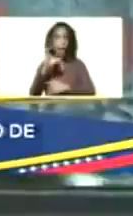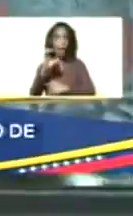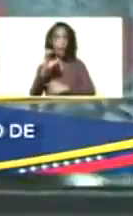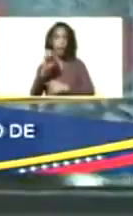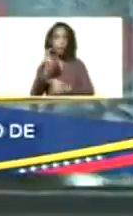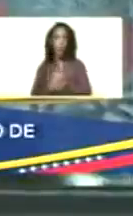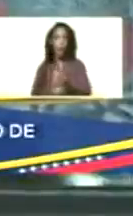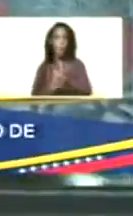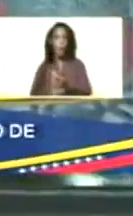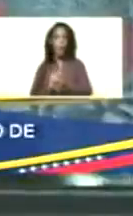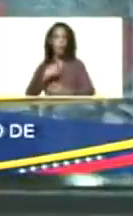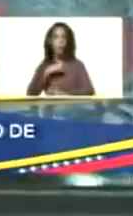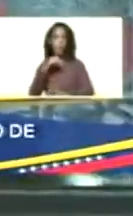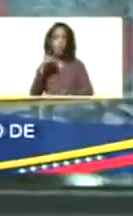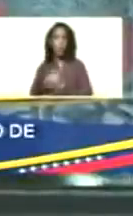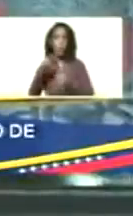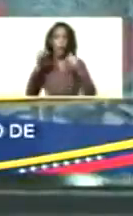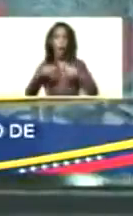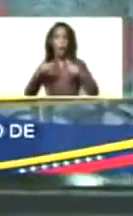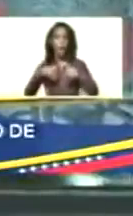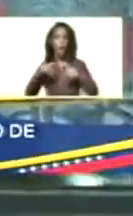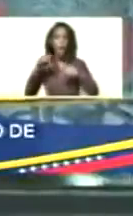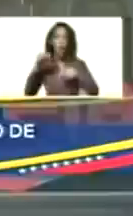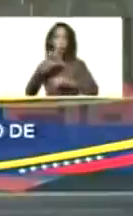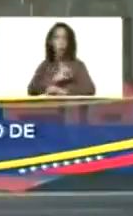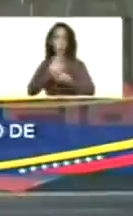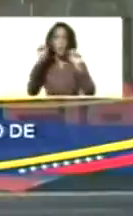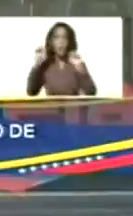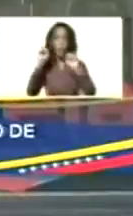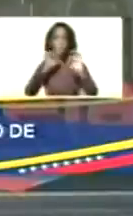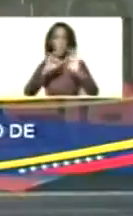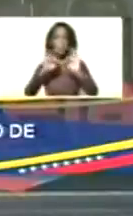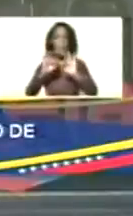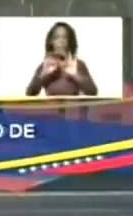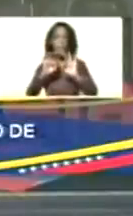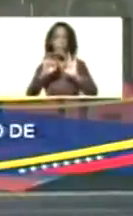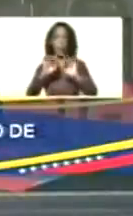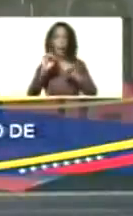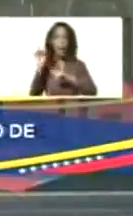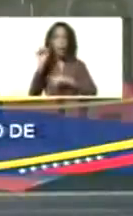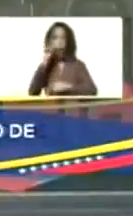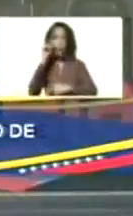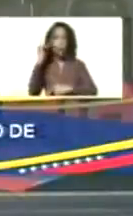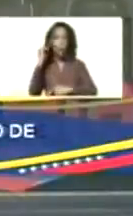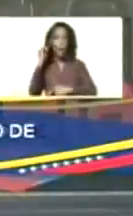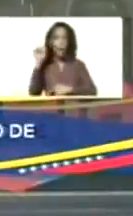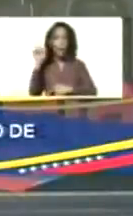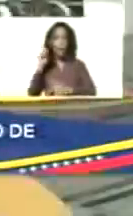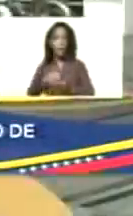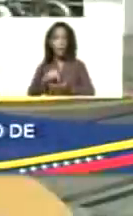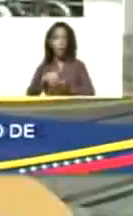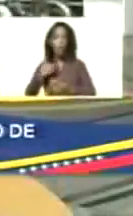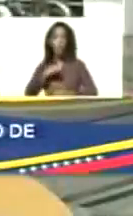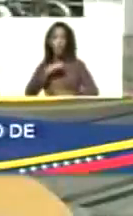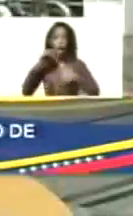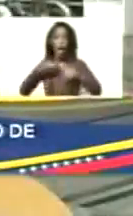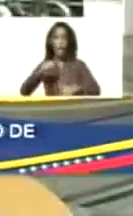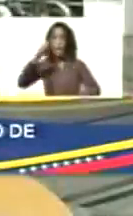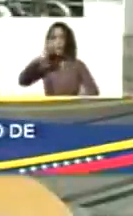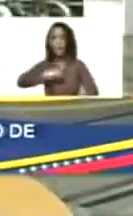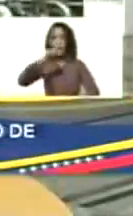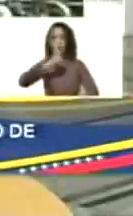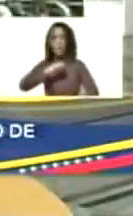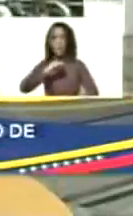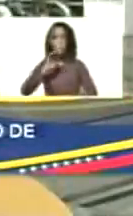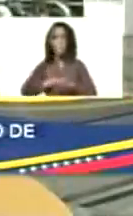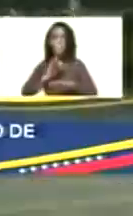hermanos. Cuando nosotros llegamos acá hoy en la mañana a preparar el pase, estos hombres y estas mujeres que están acá nos dicen, nosotros estamos acá en resistencia por